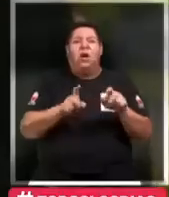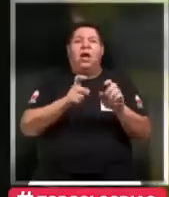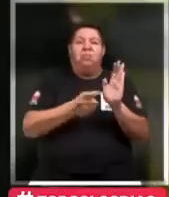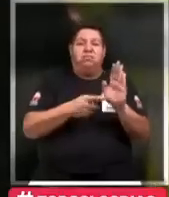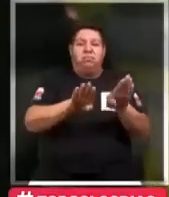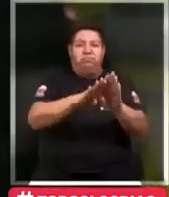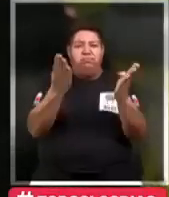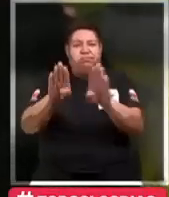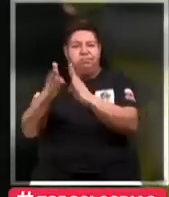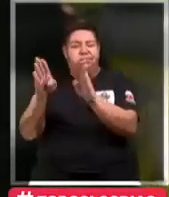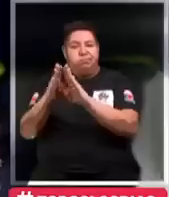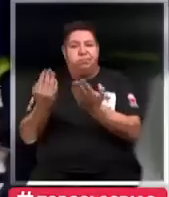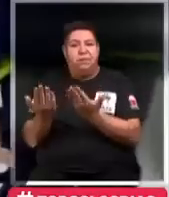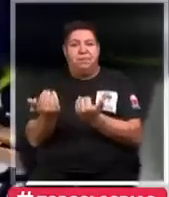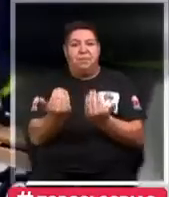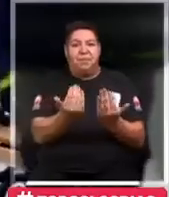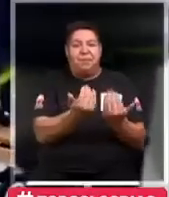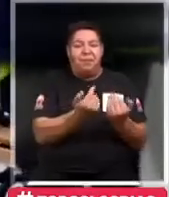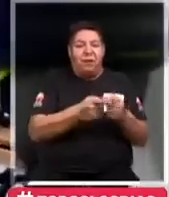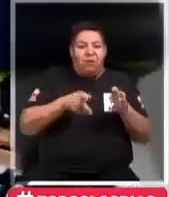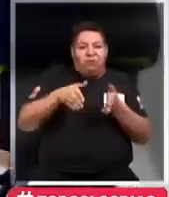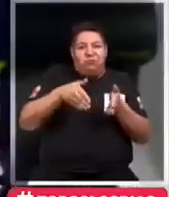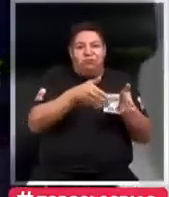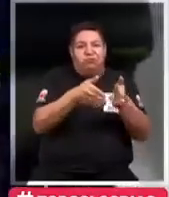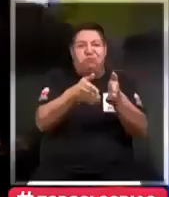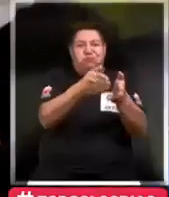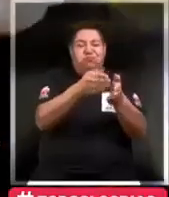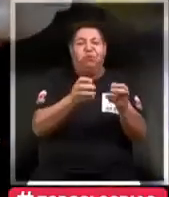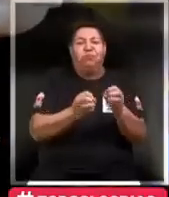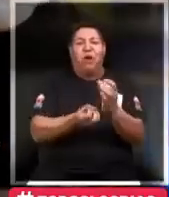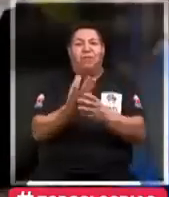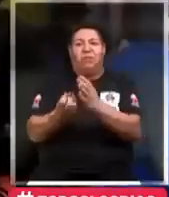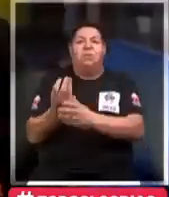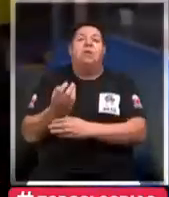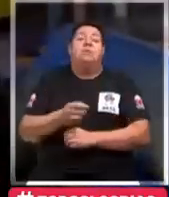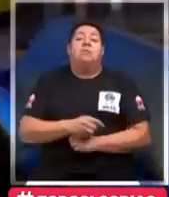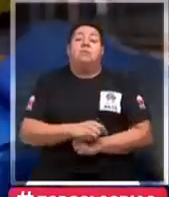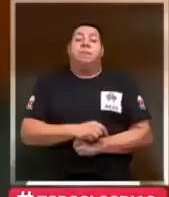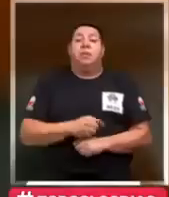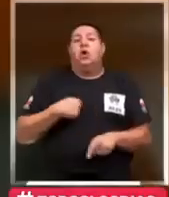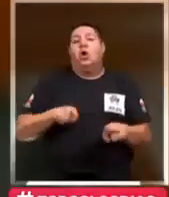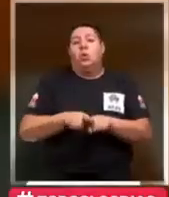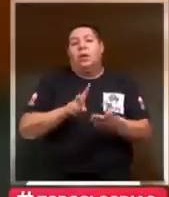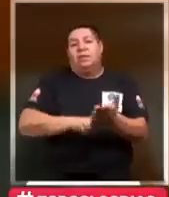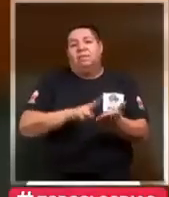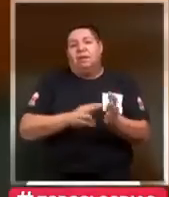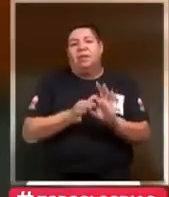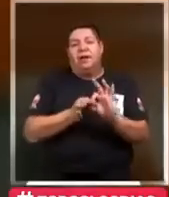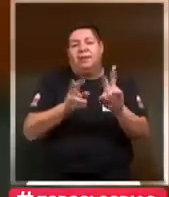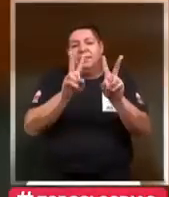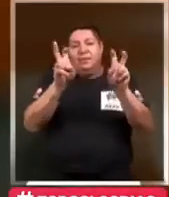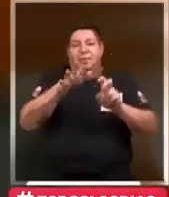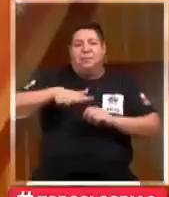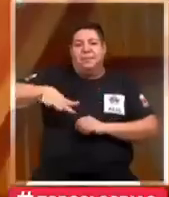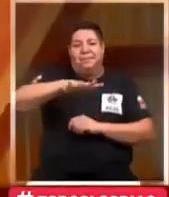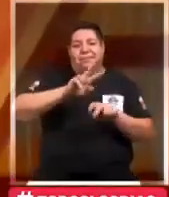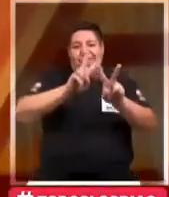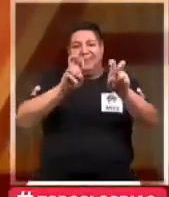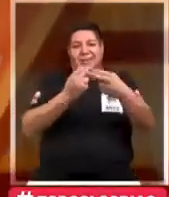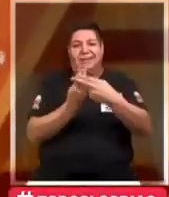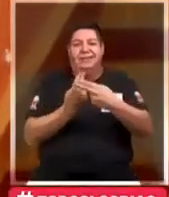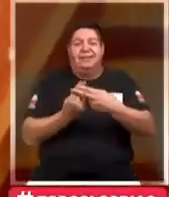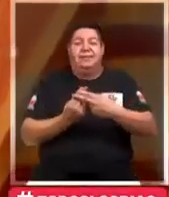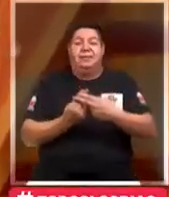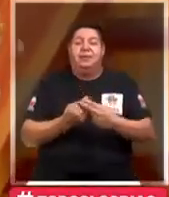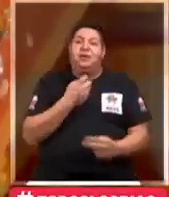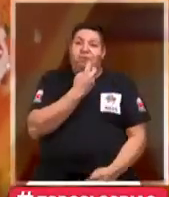abrirse esperanzas, caminos. Estoy muy agradecida de ser parte de esta familia Teletón. La